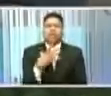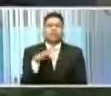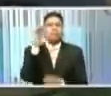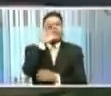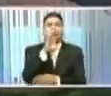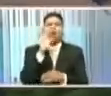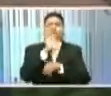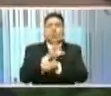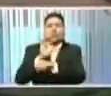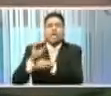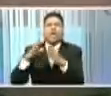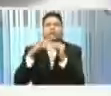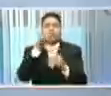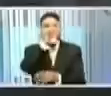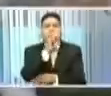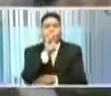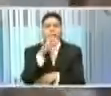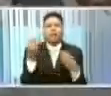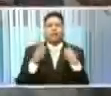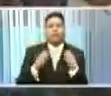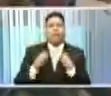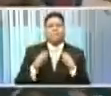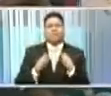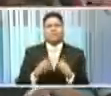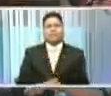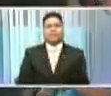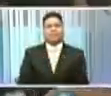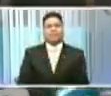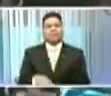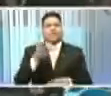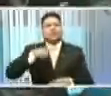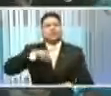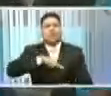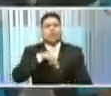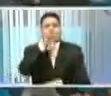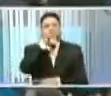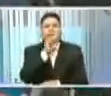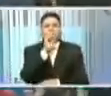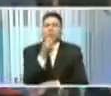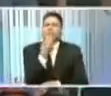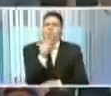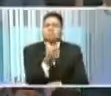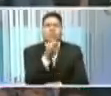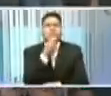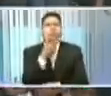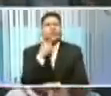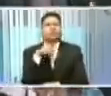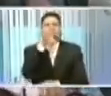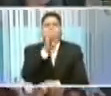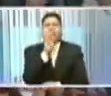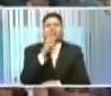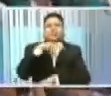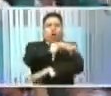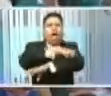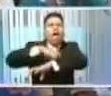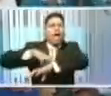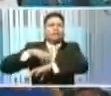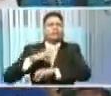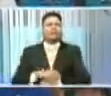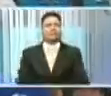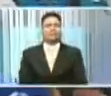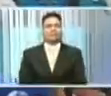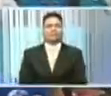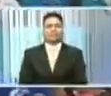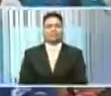mascotas, para atender la vida de nuestros animalitos, mascotas, perritos, gaticos.